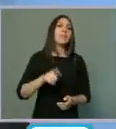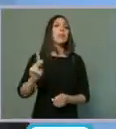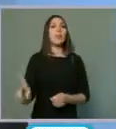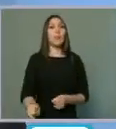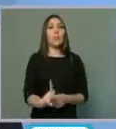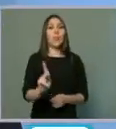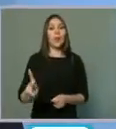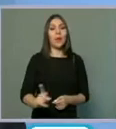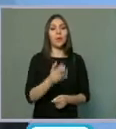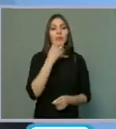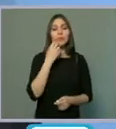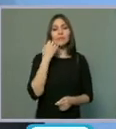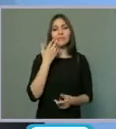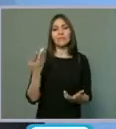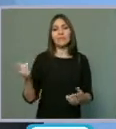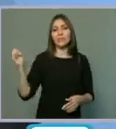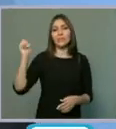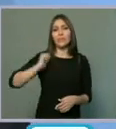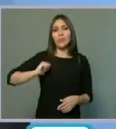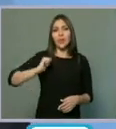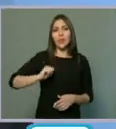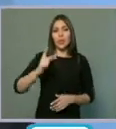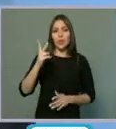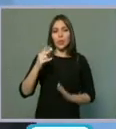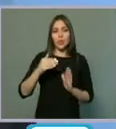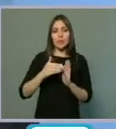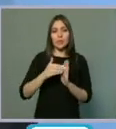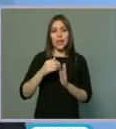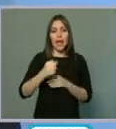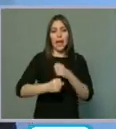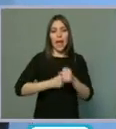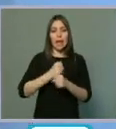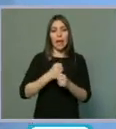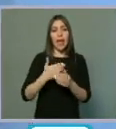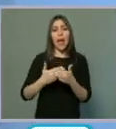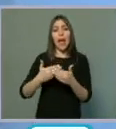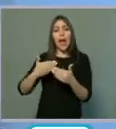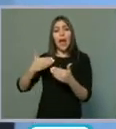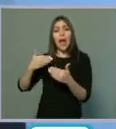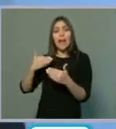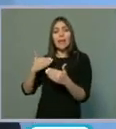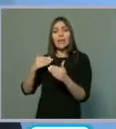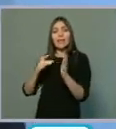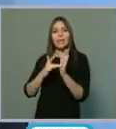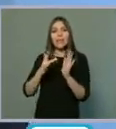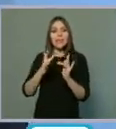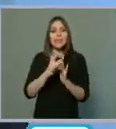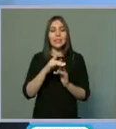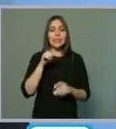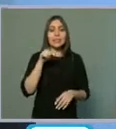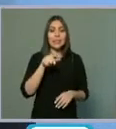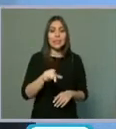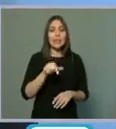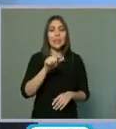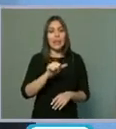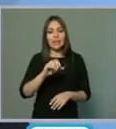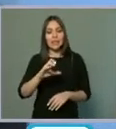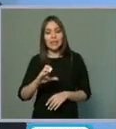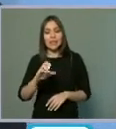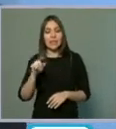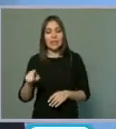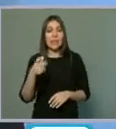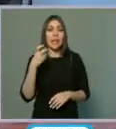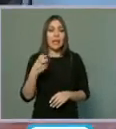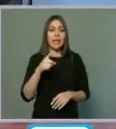Sí. Milenario, 2000 años antes de Cristo, ya había asentamientos del pueblo de Israel en esa zona precisamente, que es Jerusalén, que es